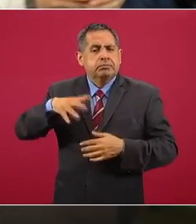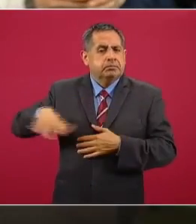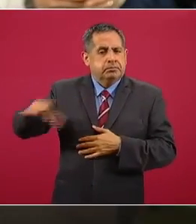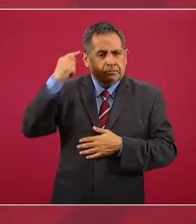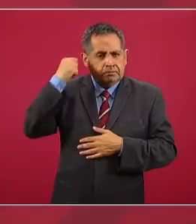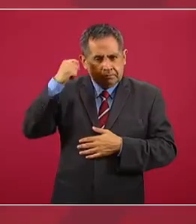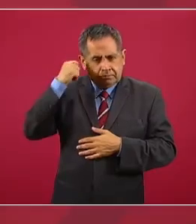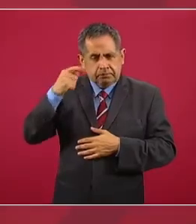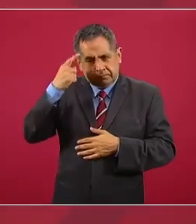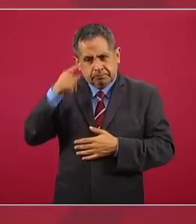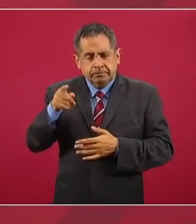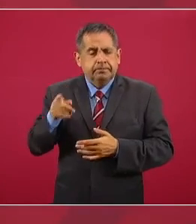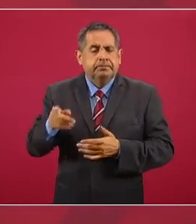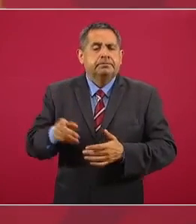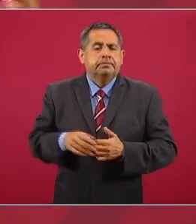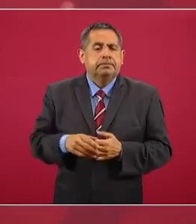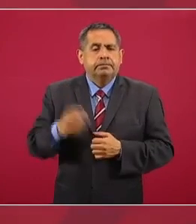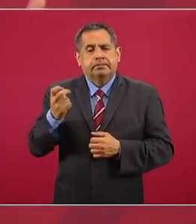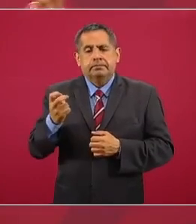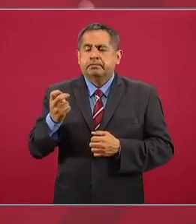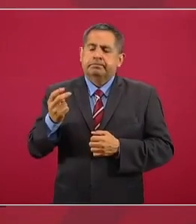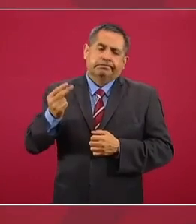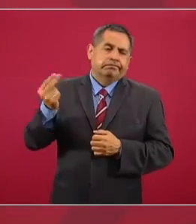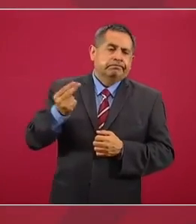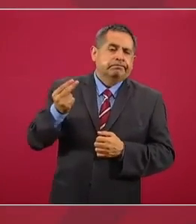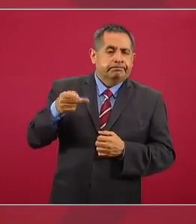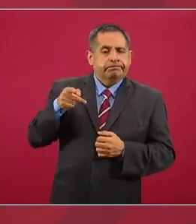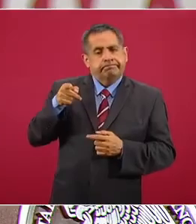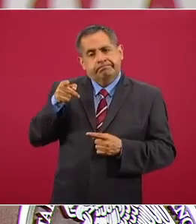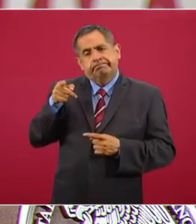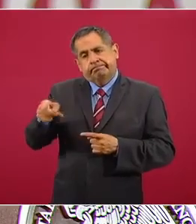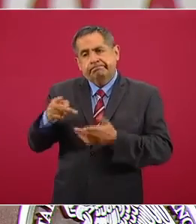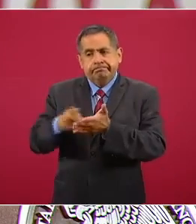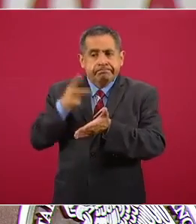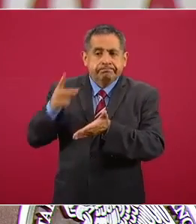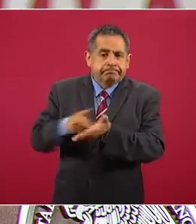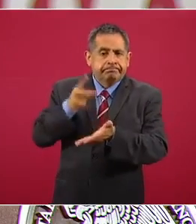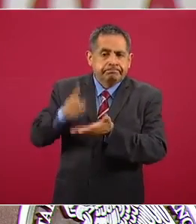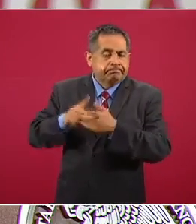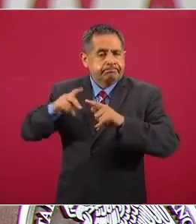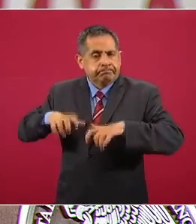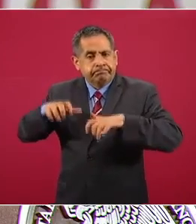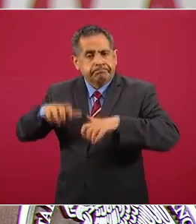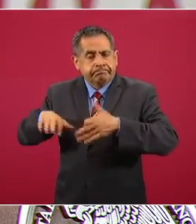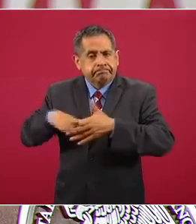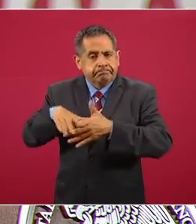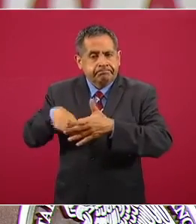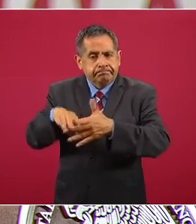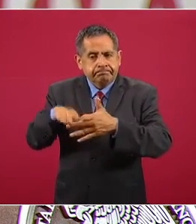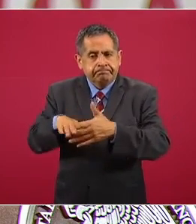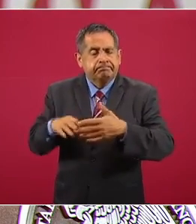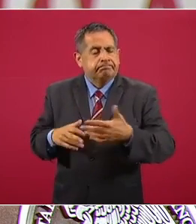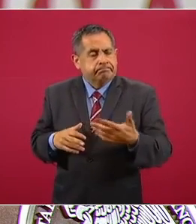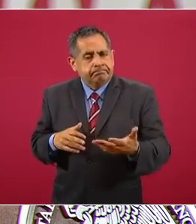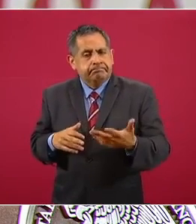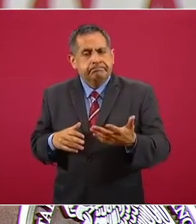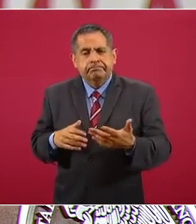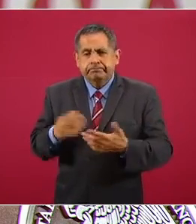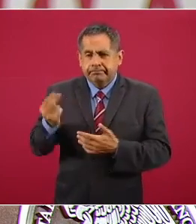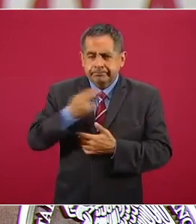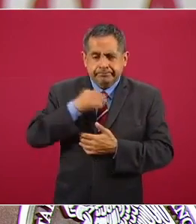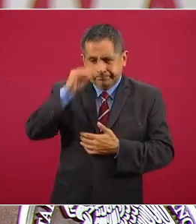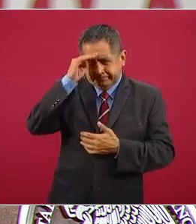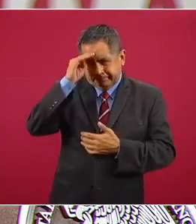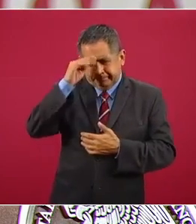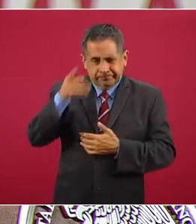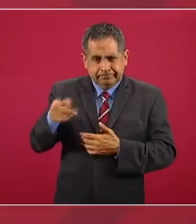tabasqueña, ¿no? Porque pues es reiterativo lo que acontece, ¿no? Entonces hay, pues